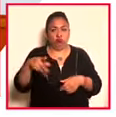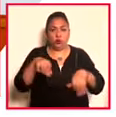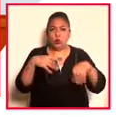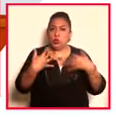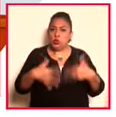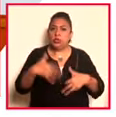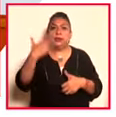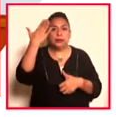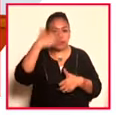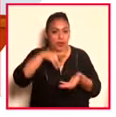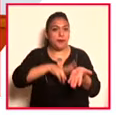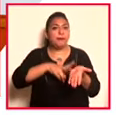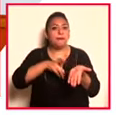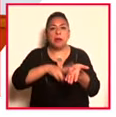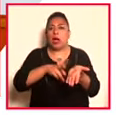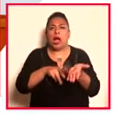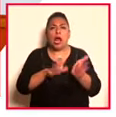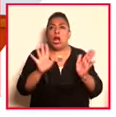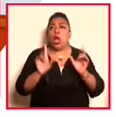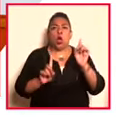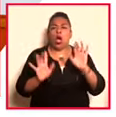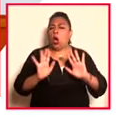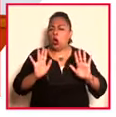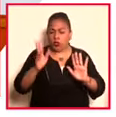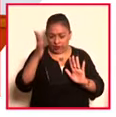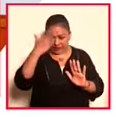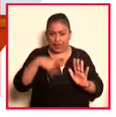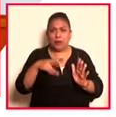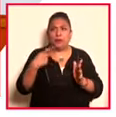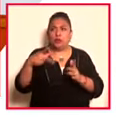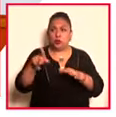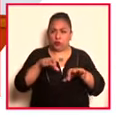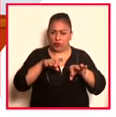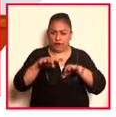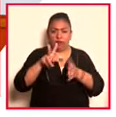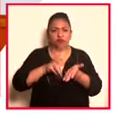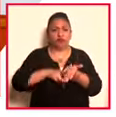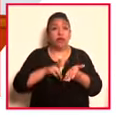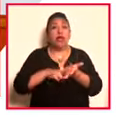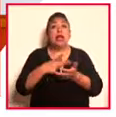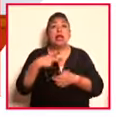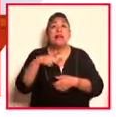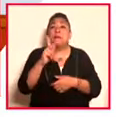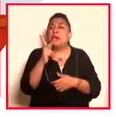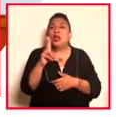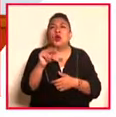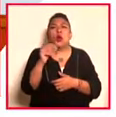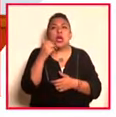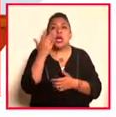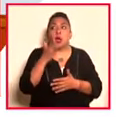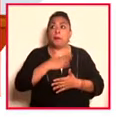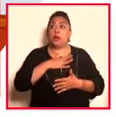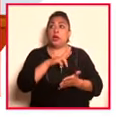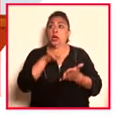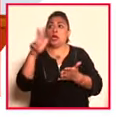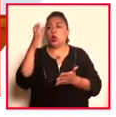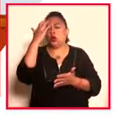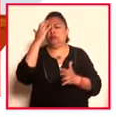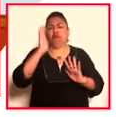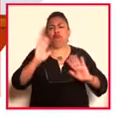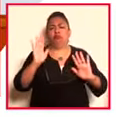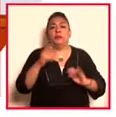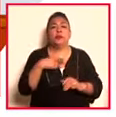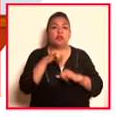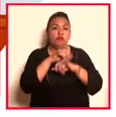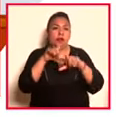lo que valía, que no tenía ninguna duda del valor que tenía su trabajo. Lo que pasa es que no buscaba el reconocimiento. Con información